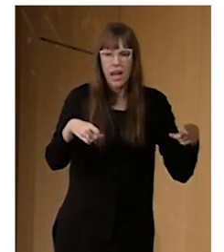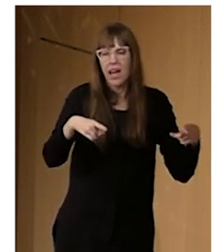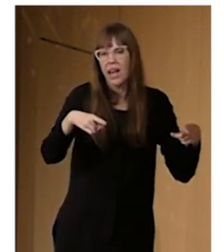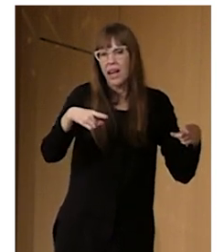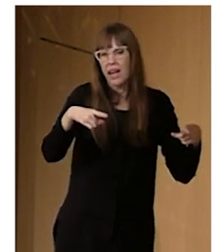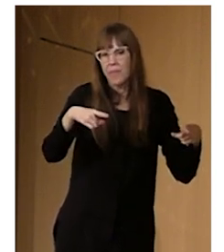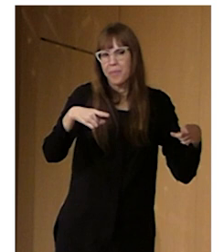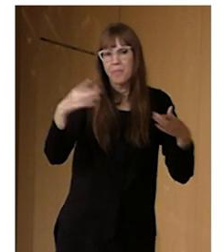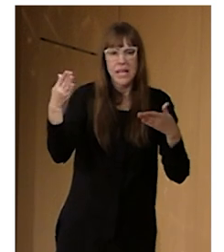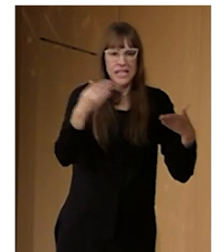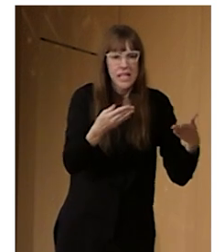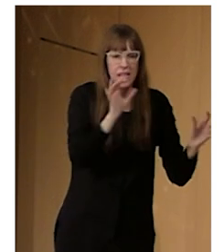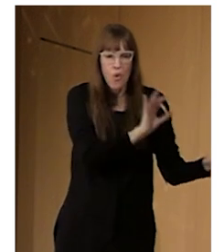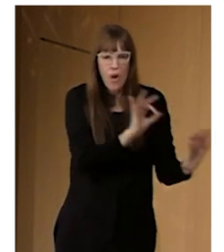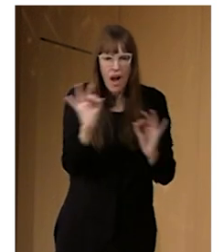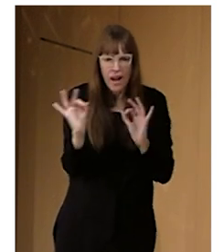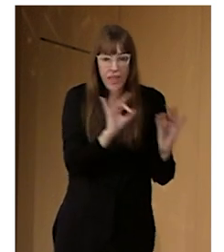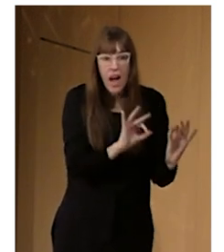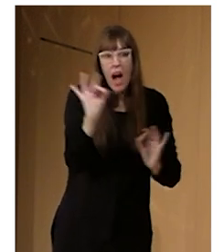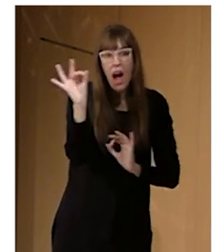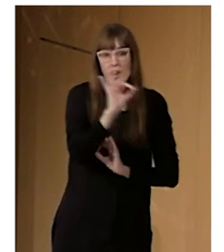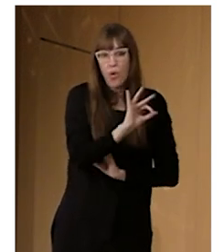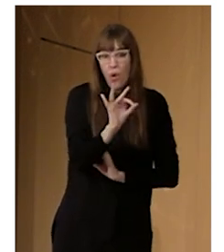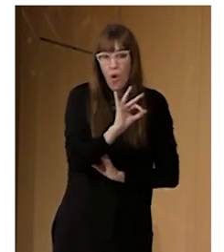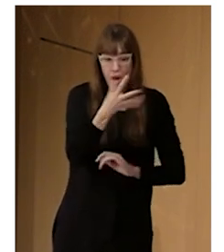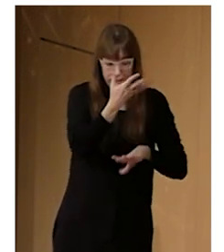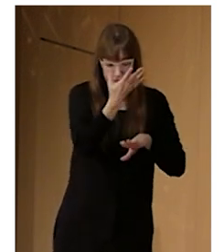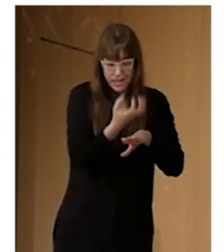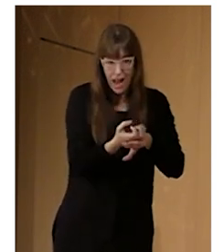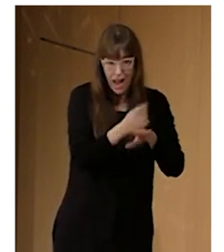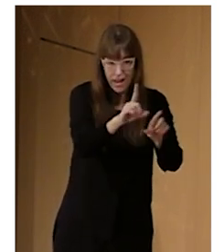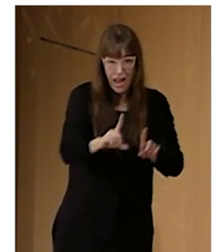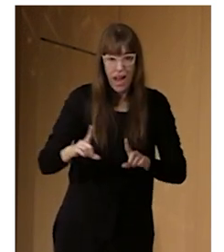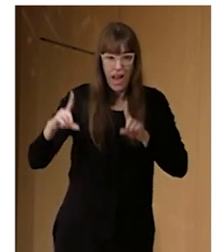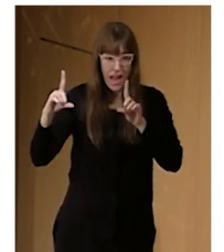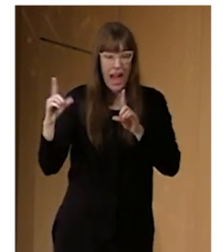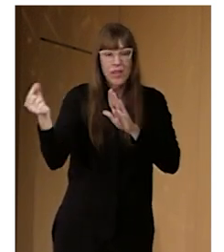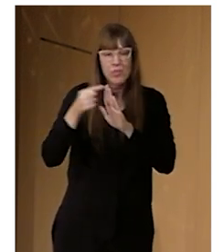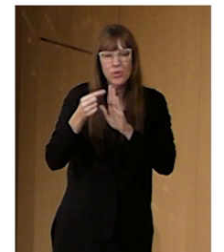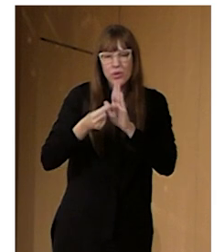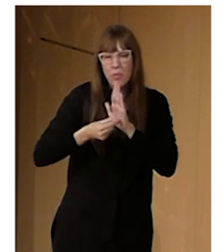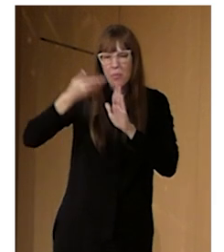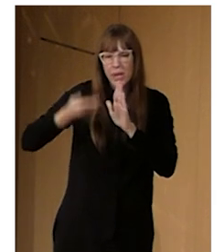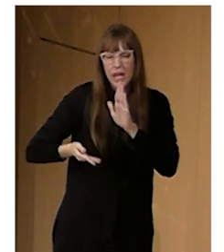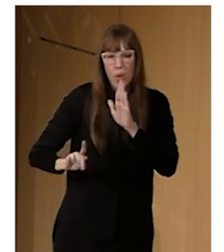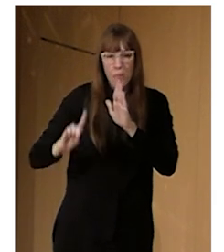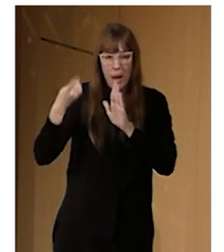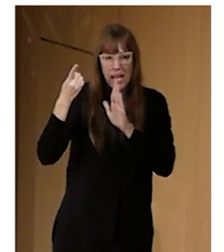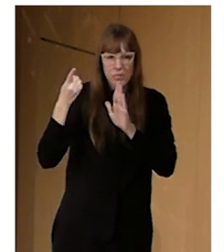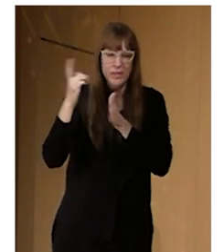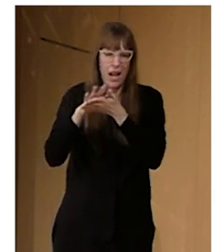sin organizar la visita comentar los principales puntos más relevantes de cada una de las exposiciones